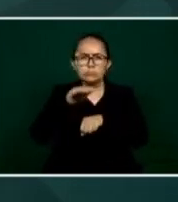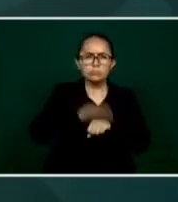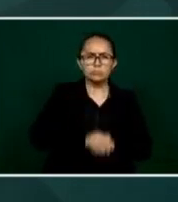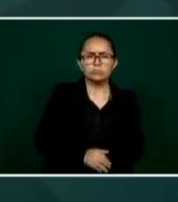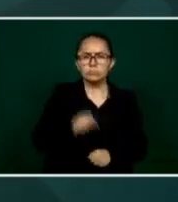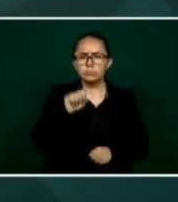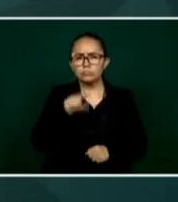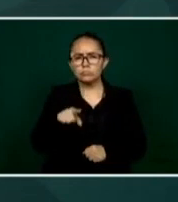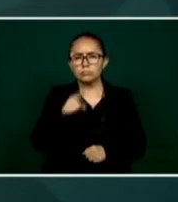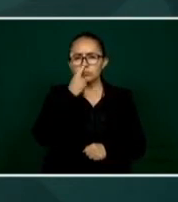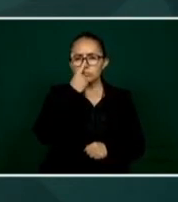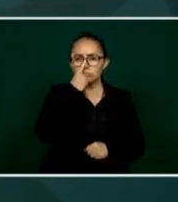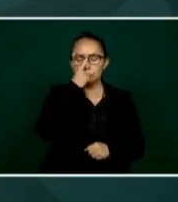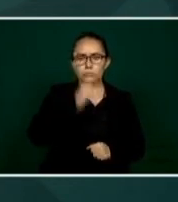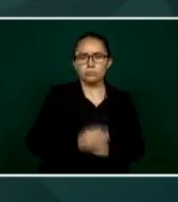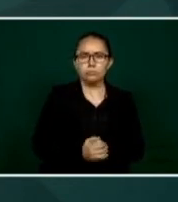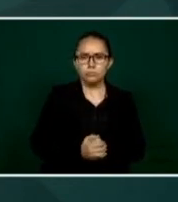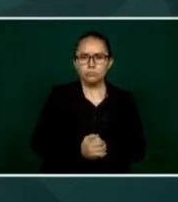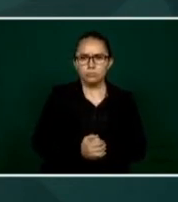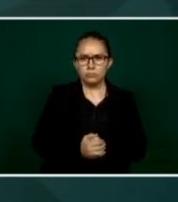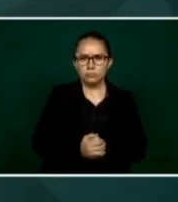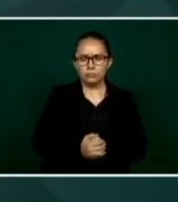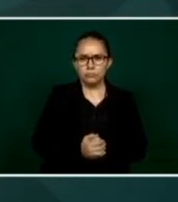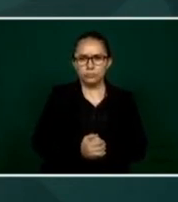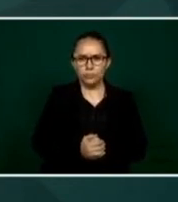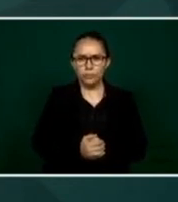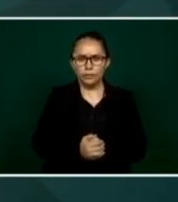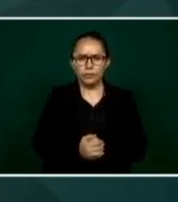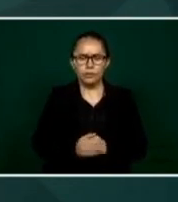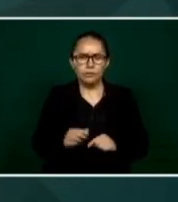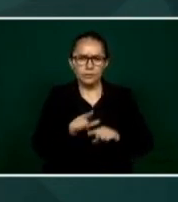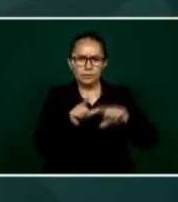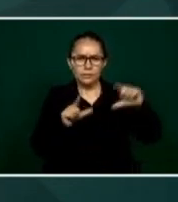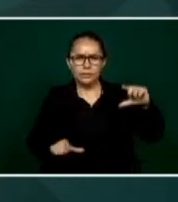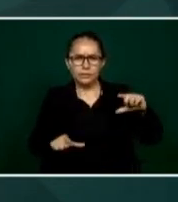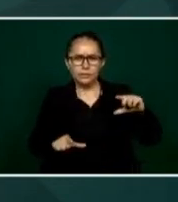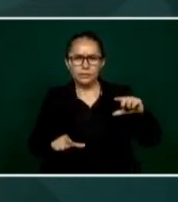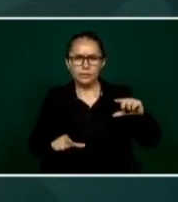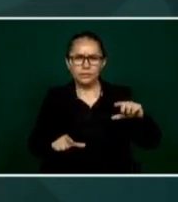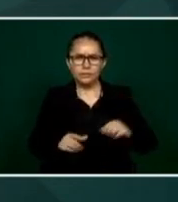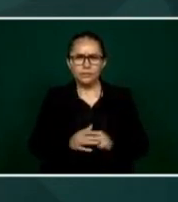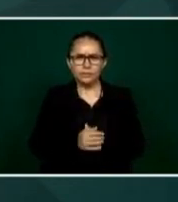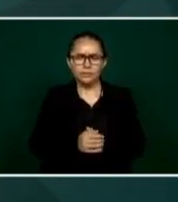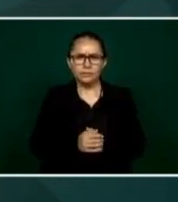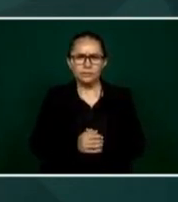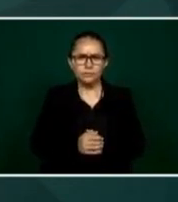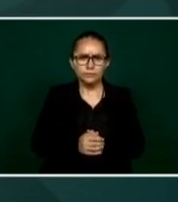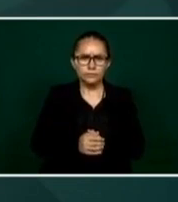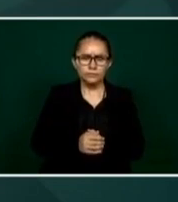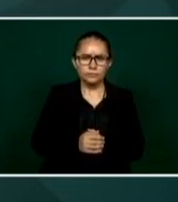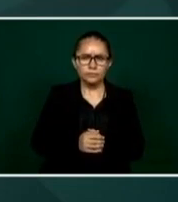tanto de lo acontecido a nivel nacional. Nos reunimos